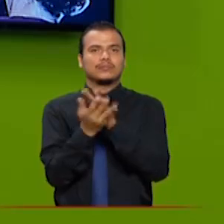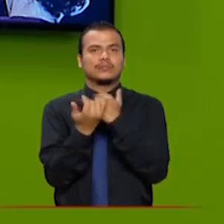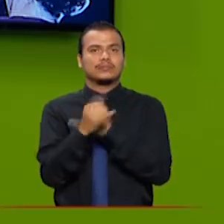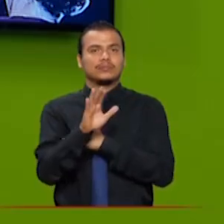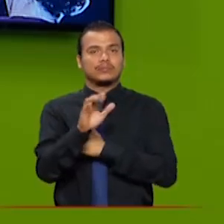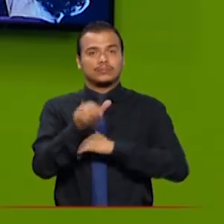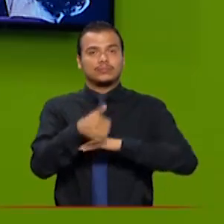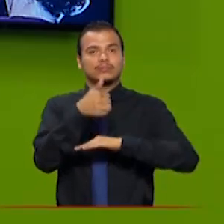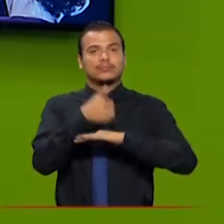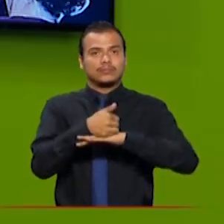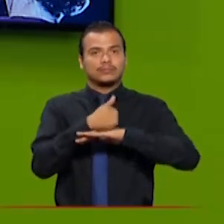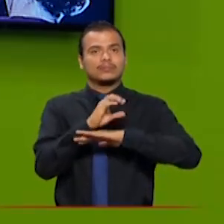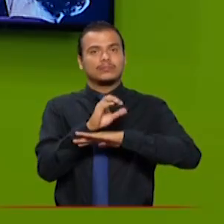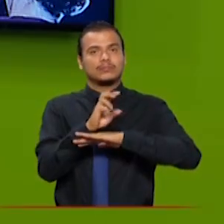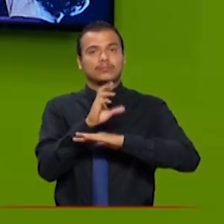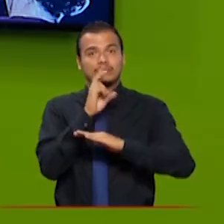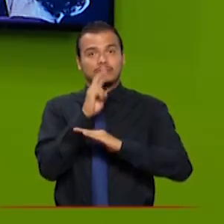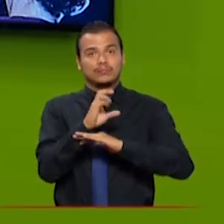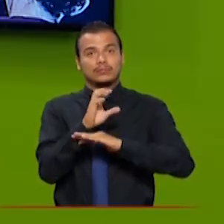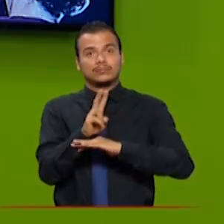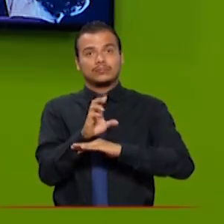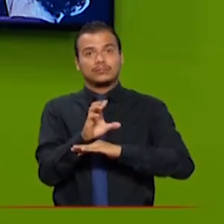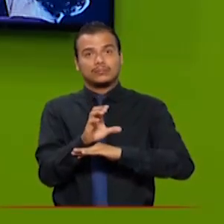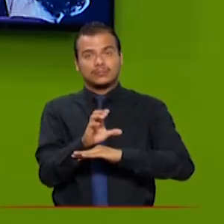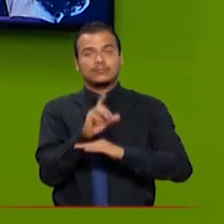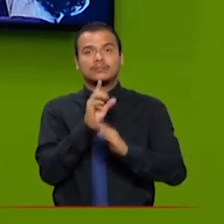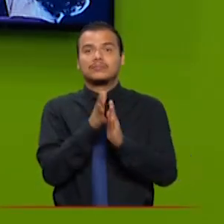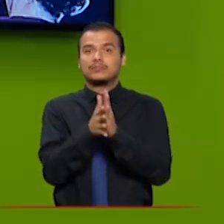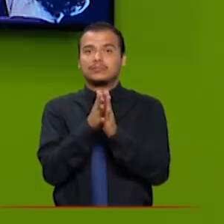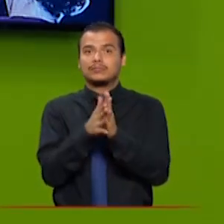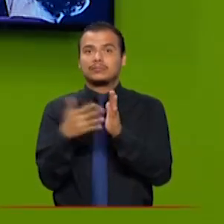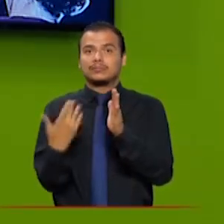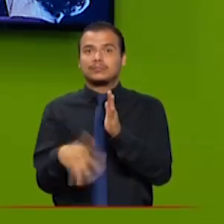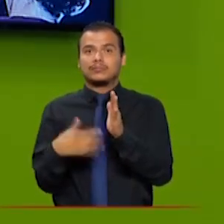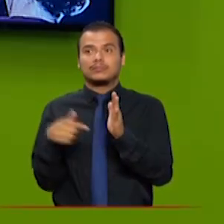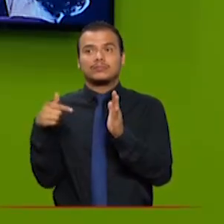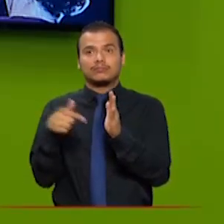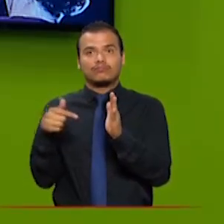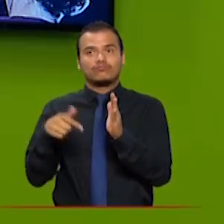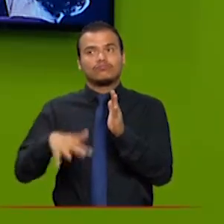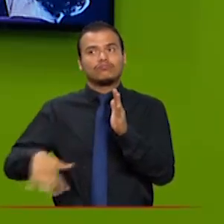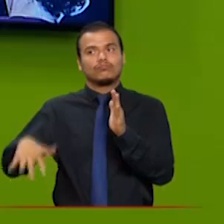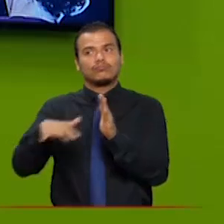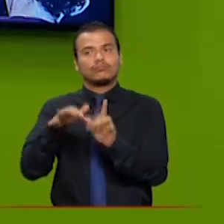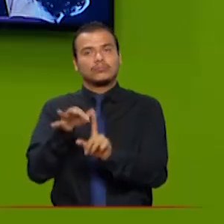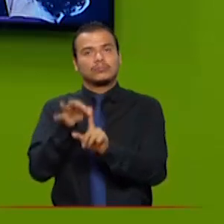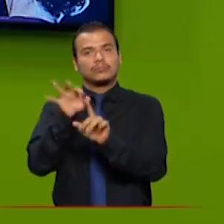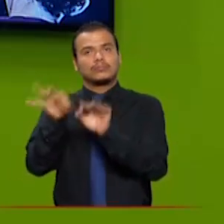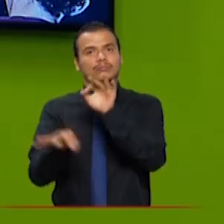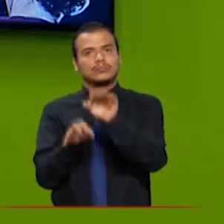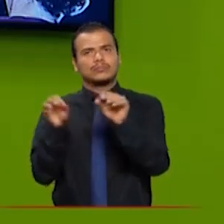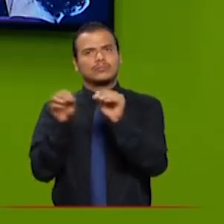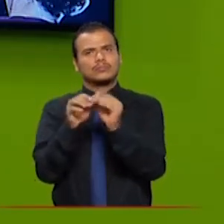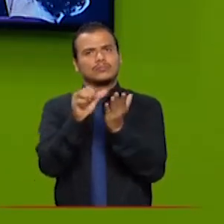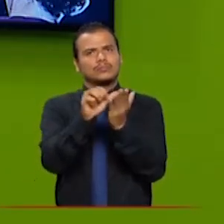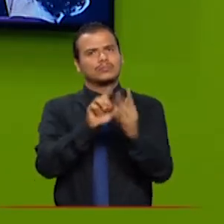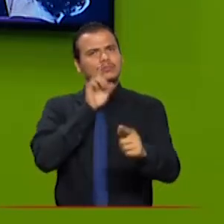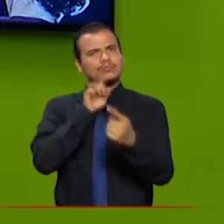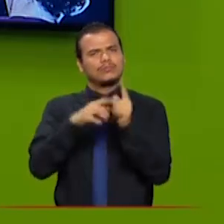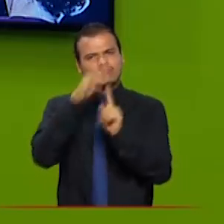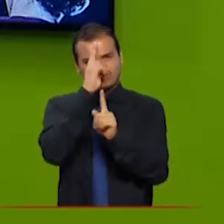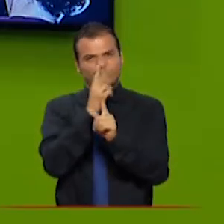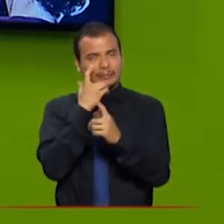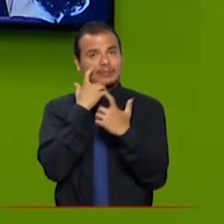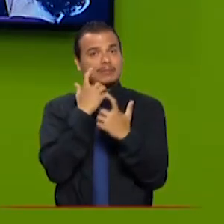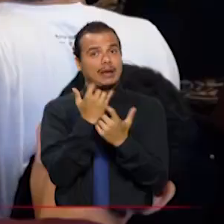corporación destacó los avances en restauración de ecosistemas, declaratoria de áreas protegidas y promoción de prácticas sostenibles en el Valle del